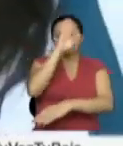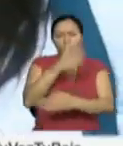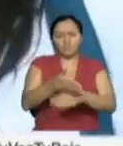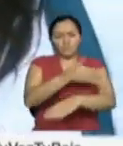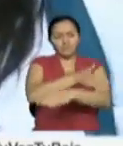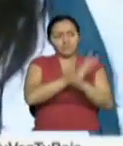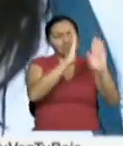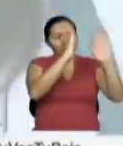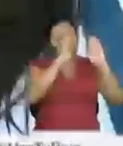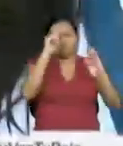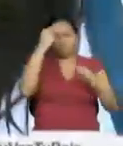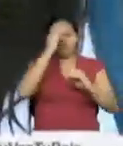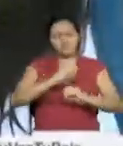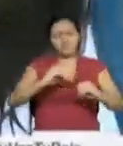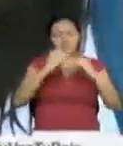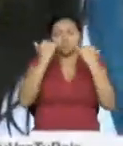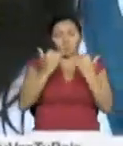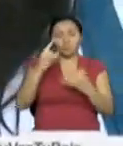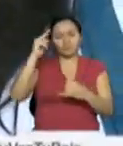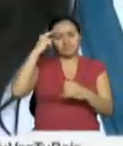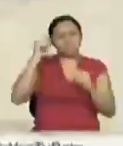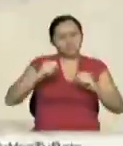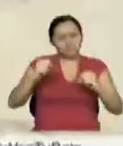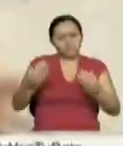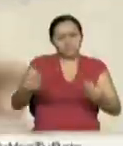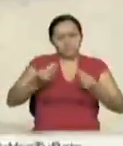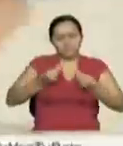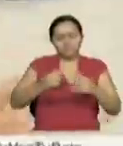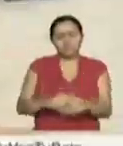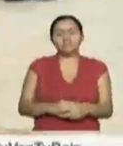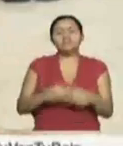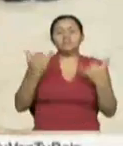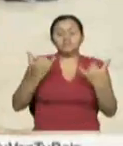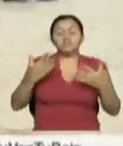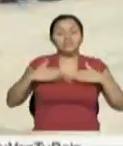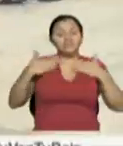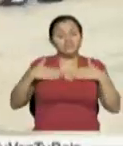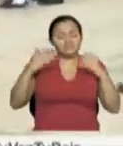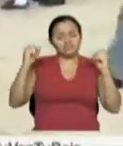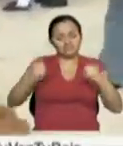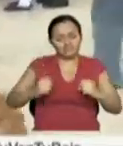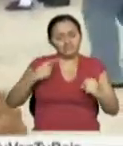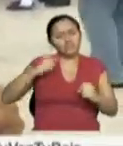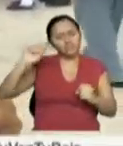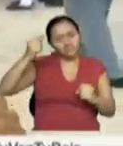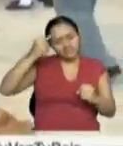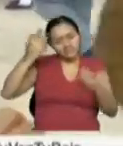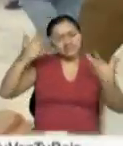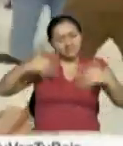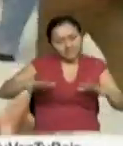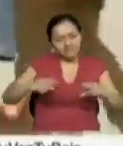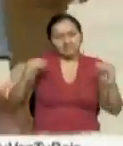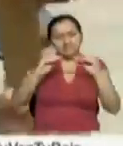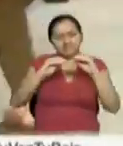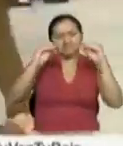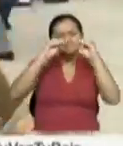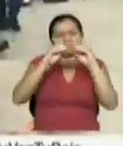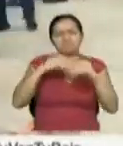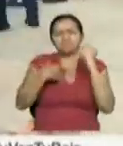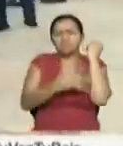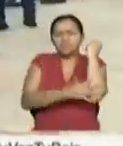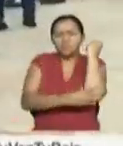dar mejoras a este barrio, solo este gobierno me parece que sí. Contenta y feliz porque este gobierno ha hecho mucho por los